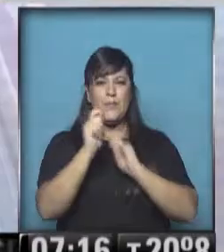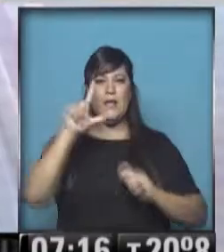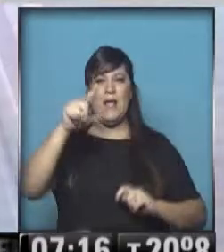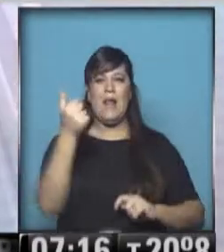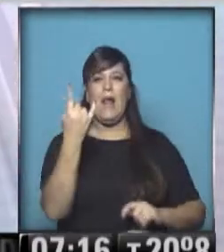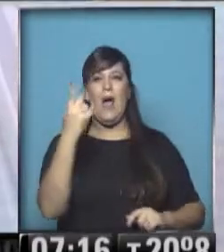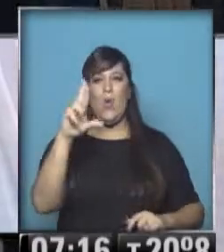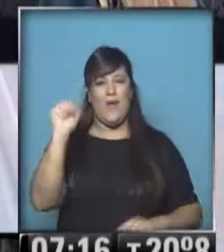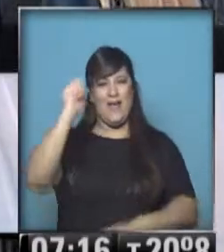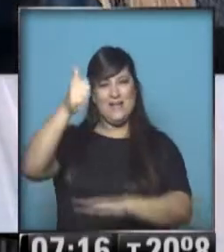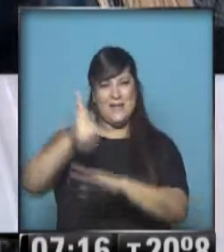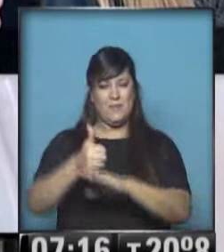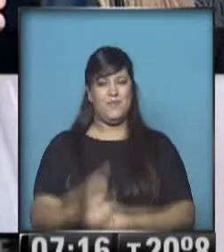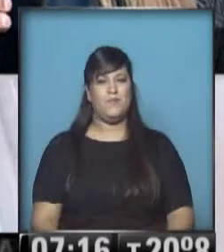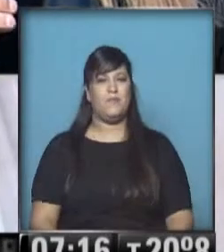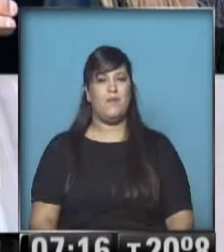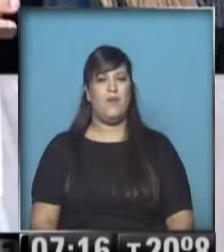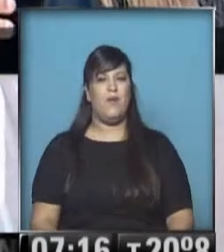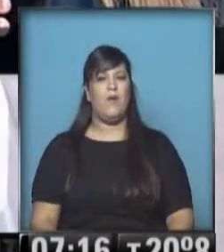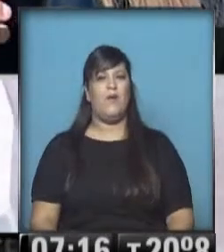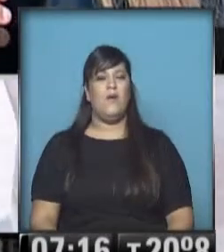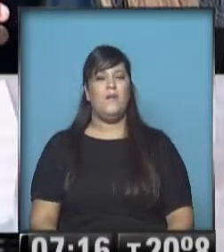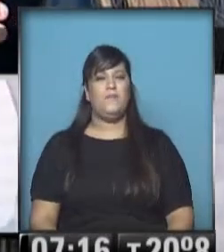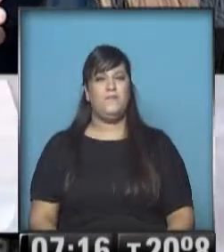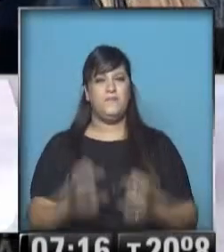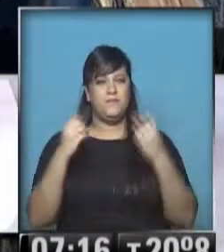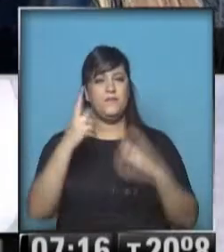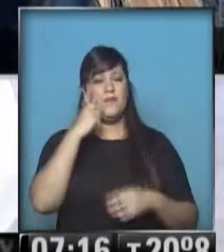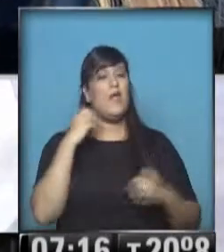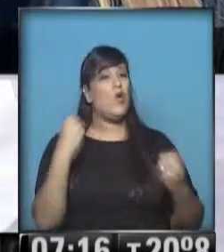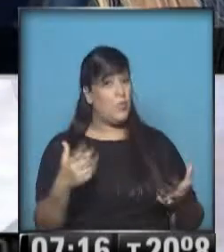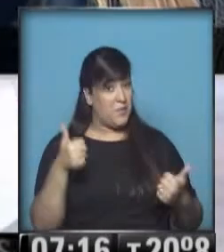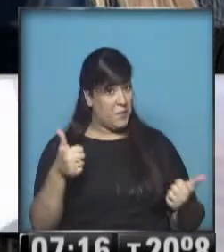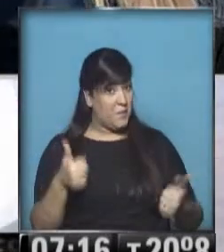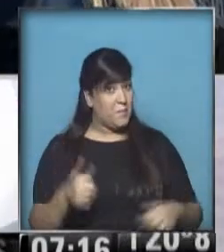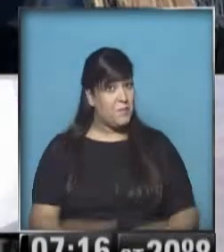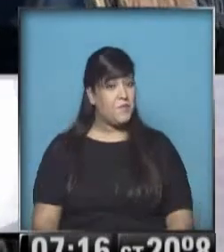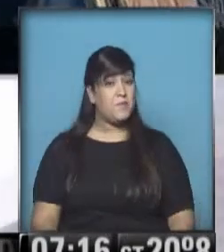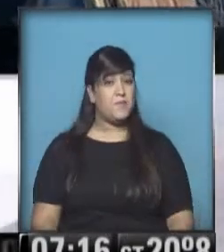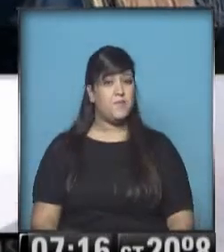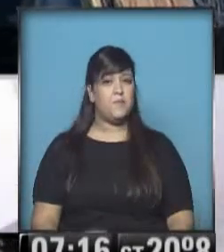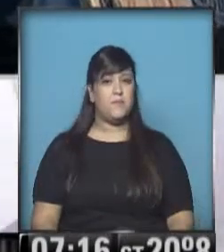adelante. Buen día. ¿Cómo les va? ¿Cómo les va, Lourdes? Alejandro, ¿bien?